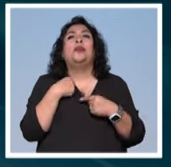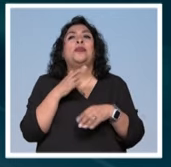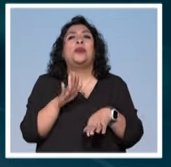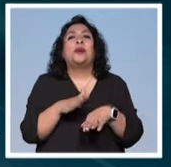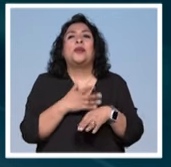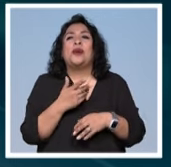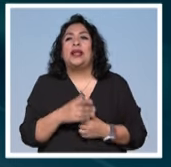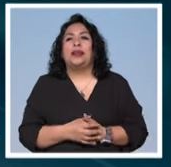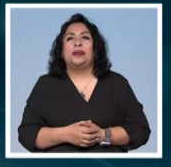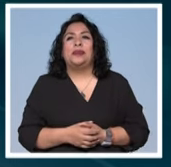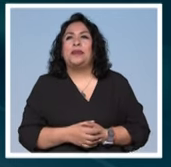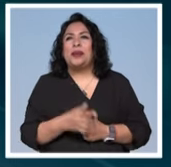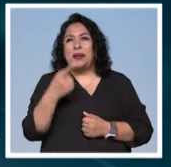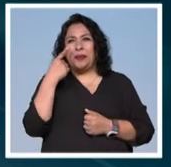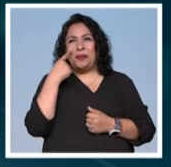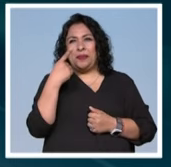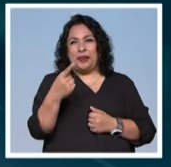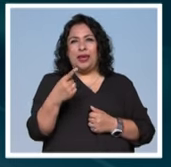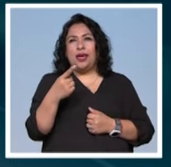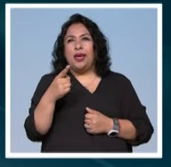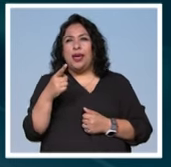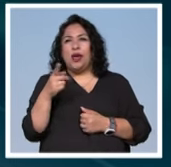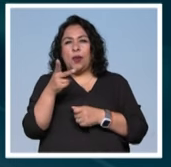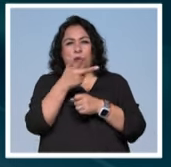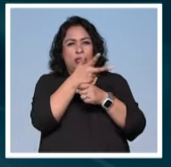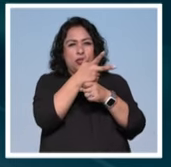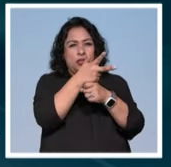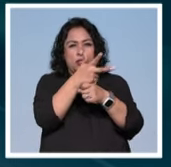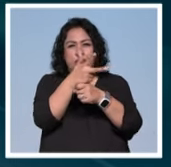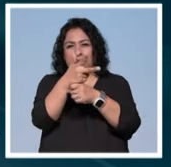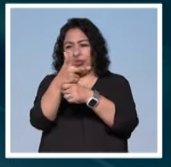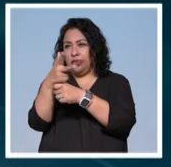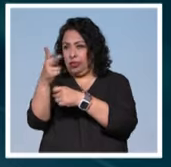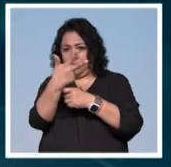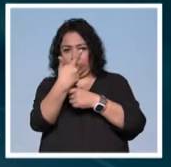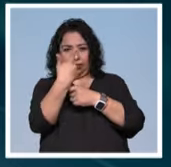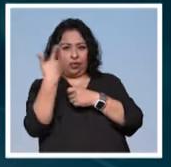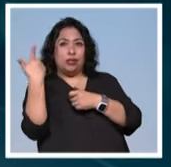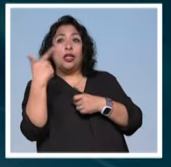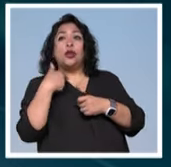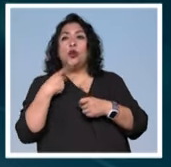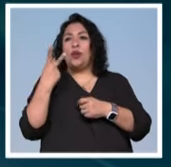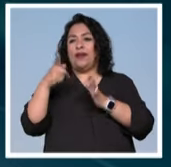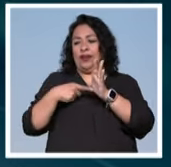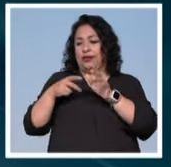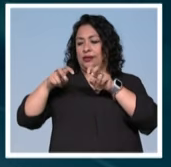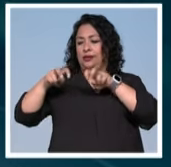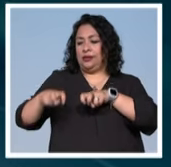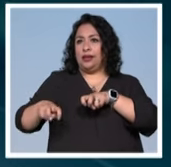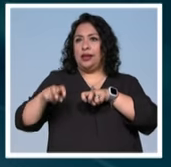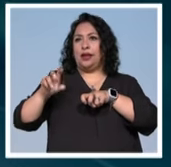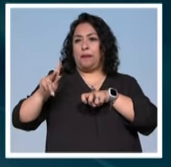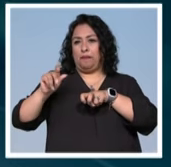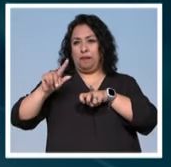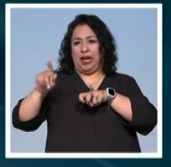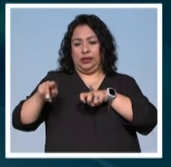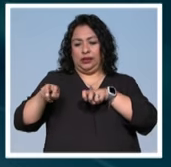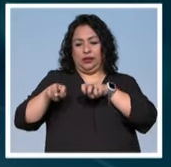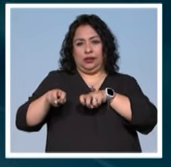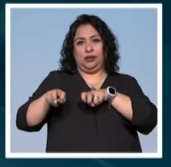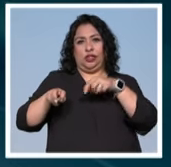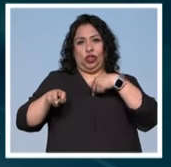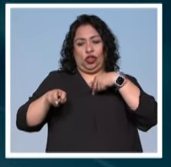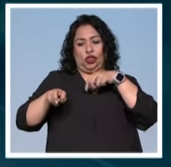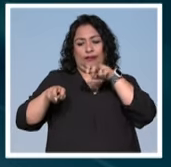porque no es que vi un paneo que lo quiero buscar ahora porque me tocó sentarme una vez junto Octavio pas en una en